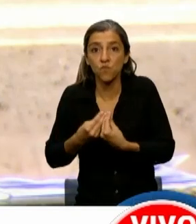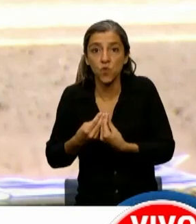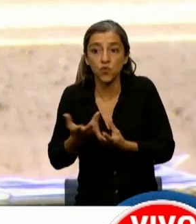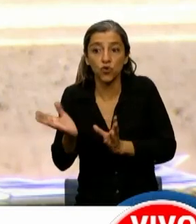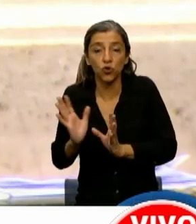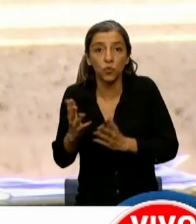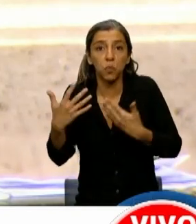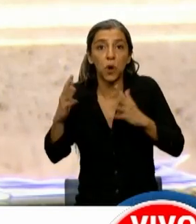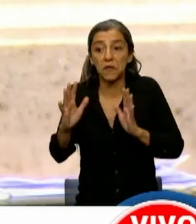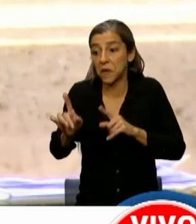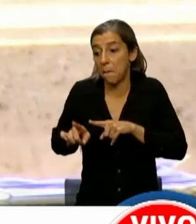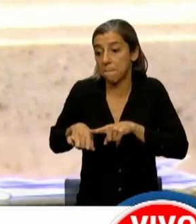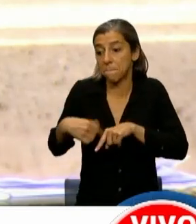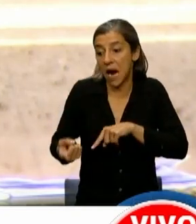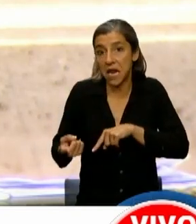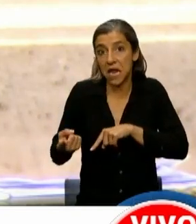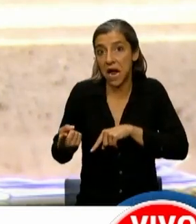en ANSES mañana